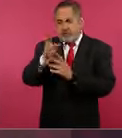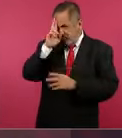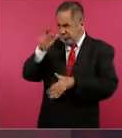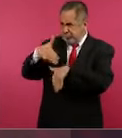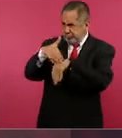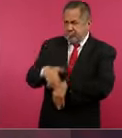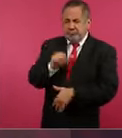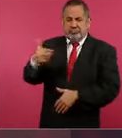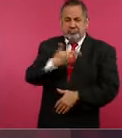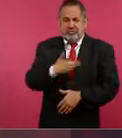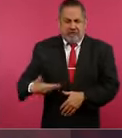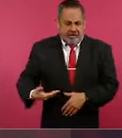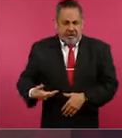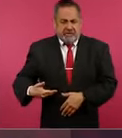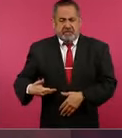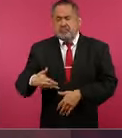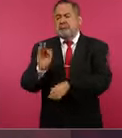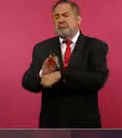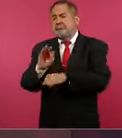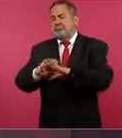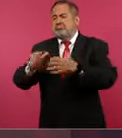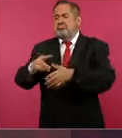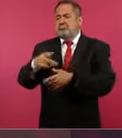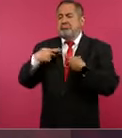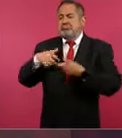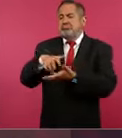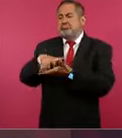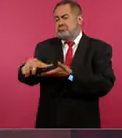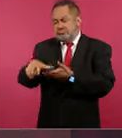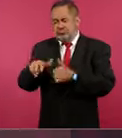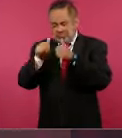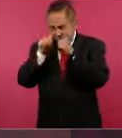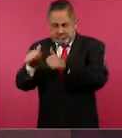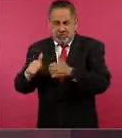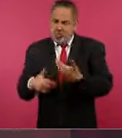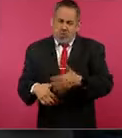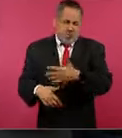presidente, son leales al pueblo.